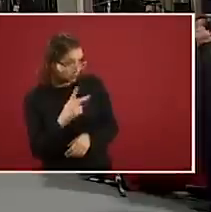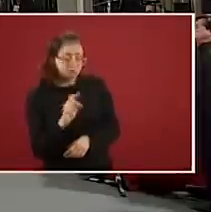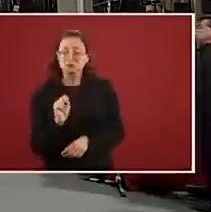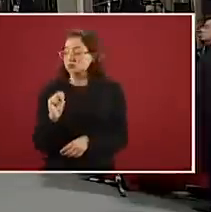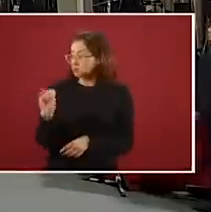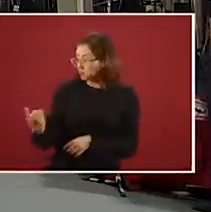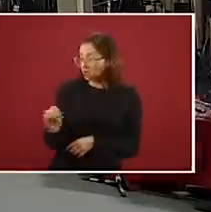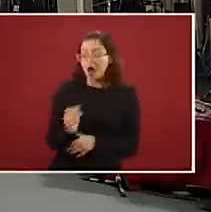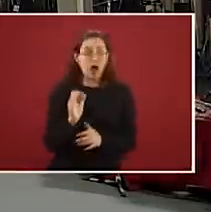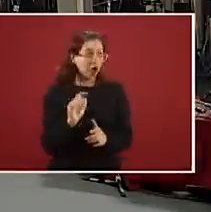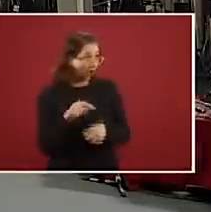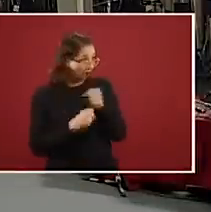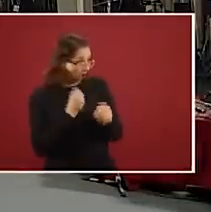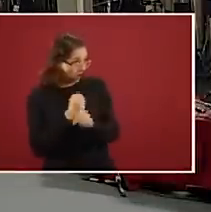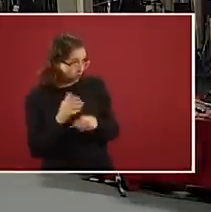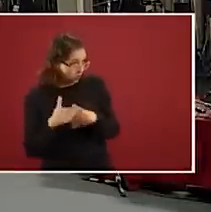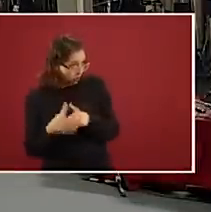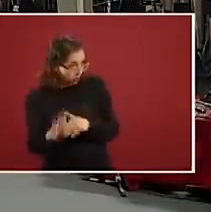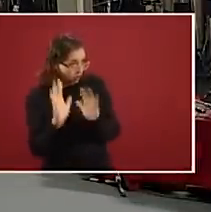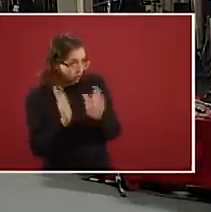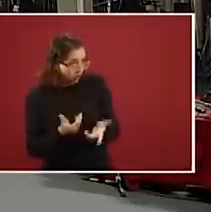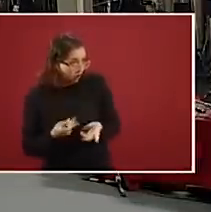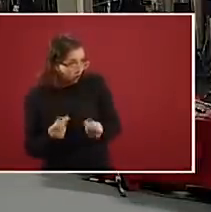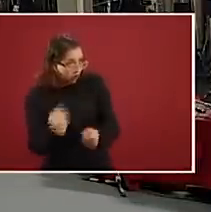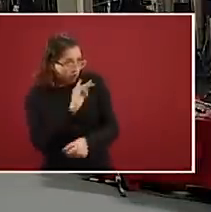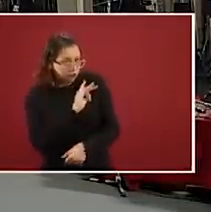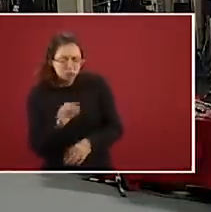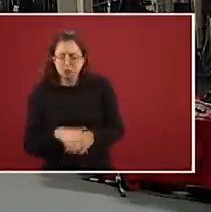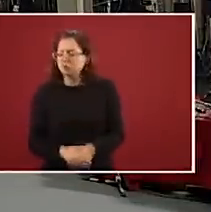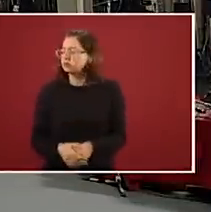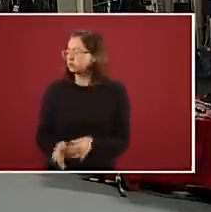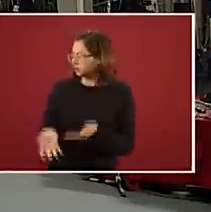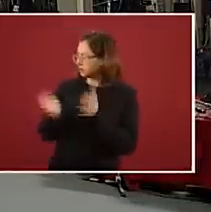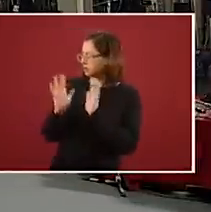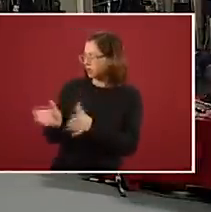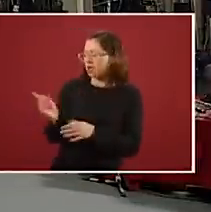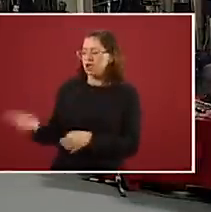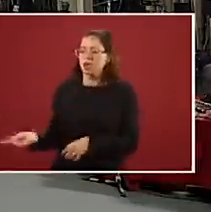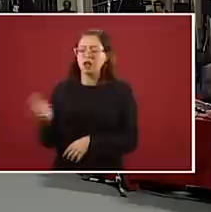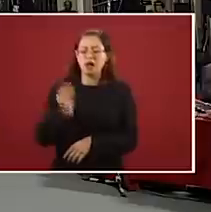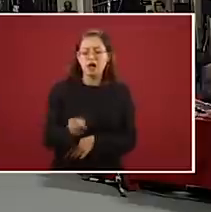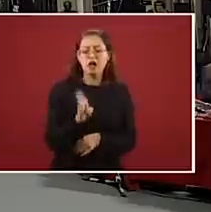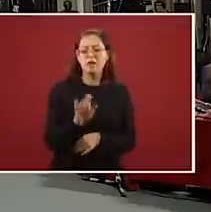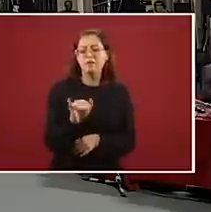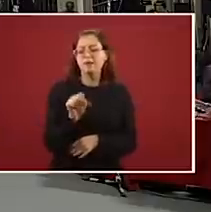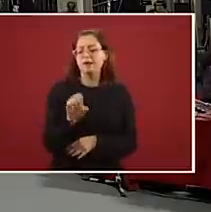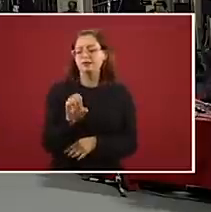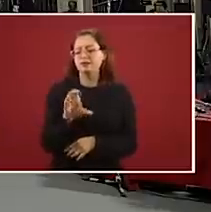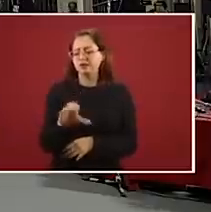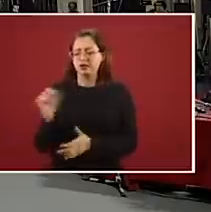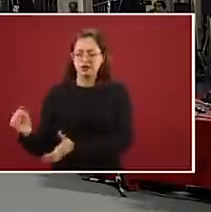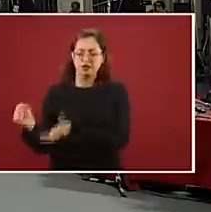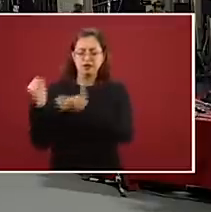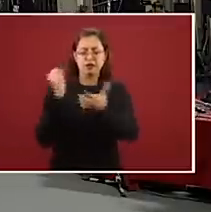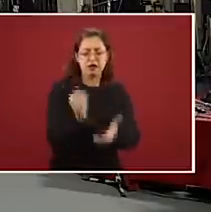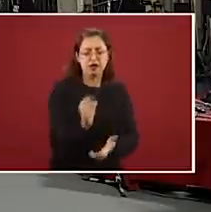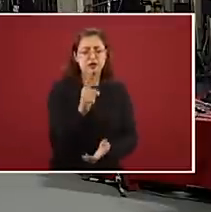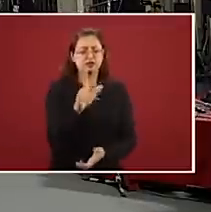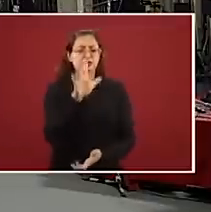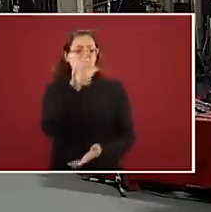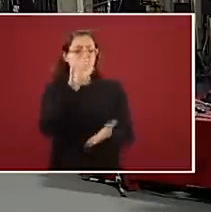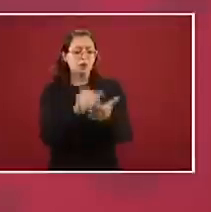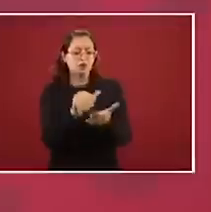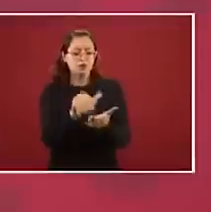se los transfirió al Banco de Bienestar y el Banco de Bienestar, esos 5,000 millones,